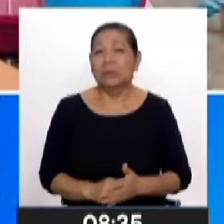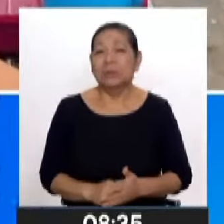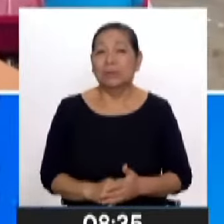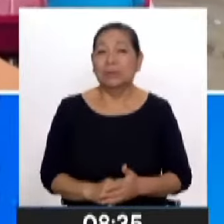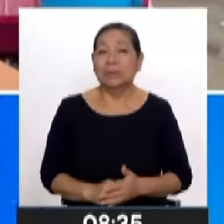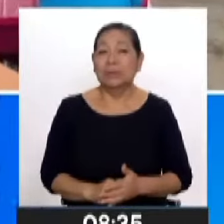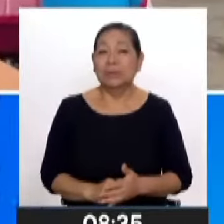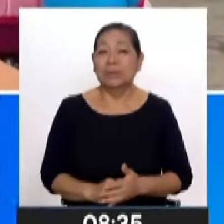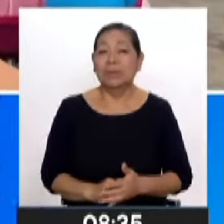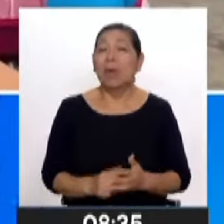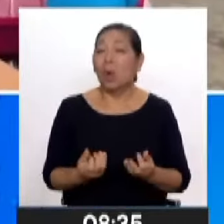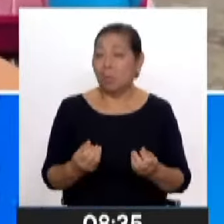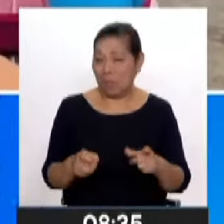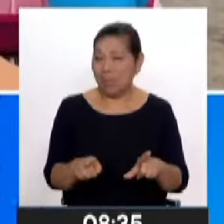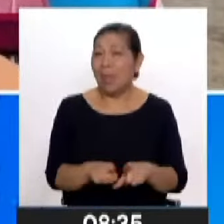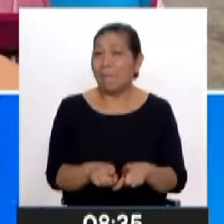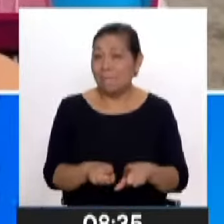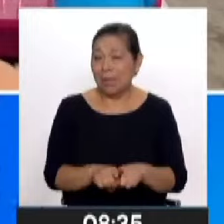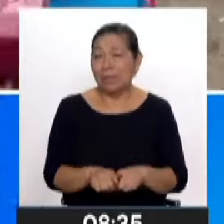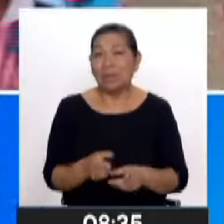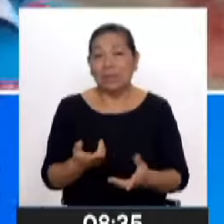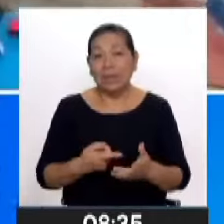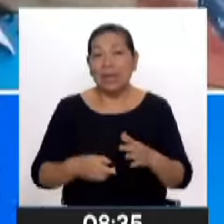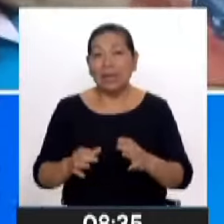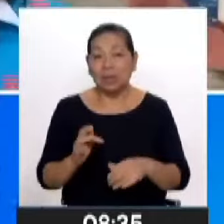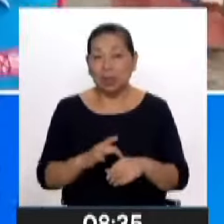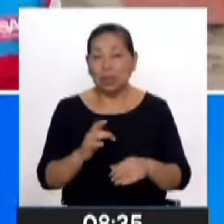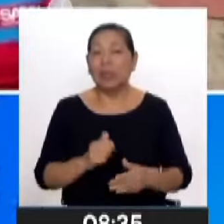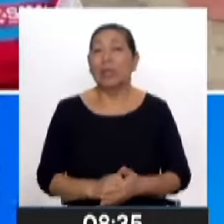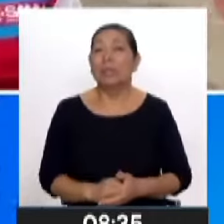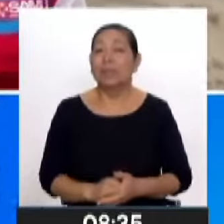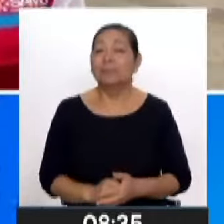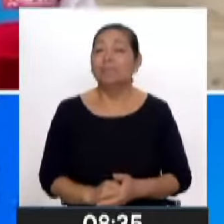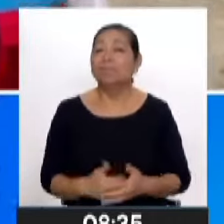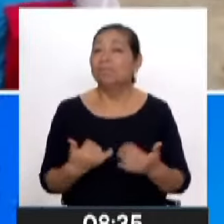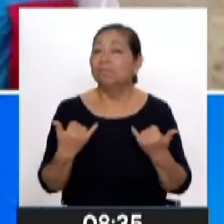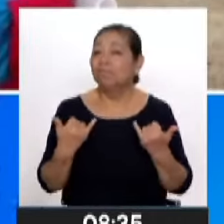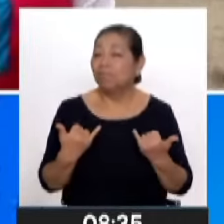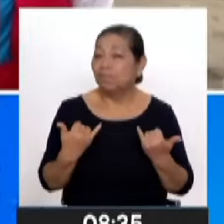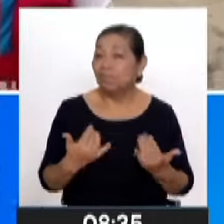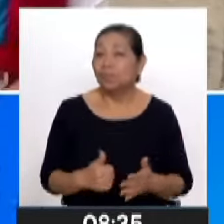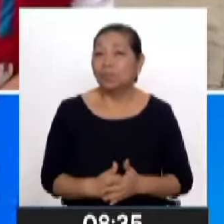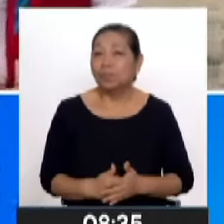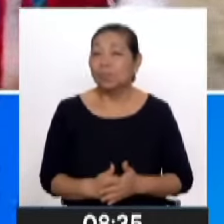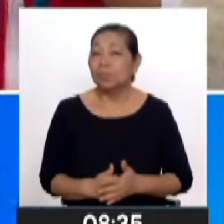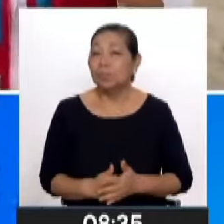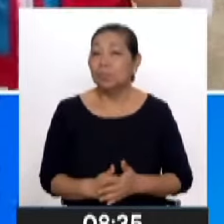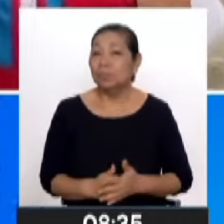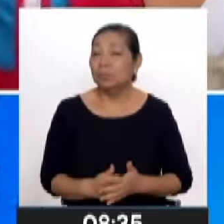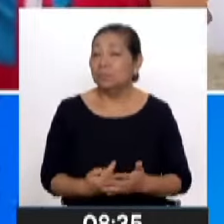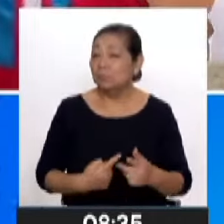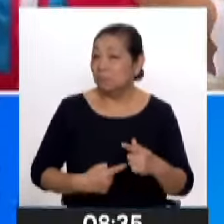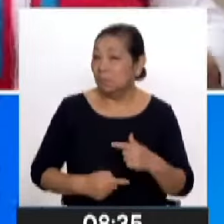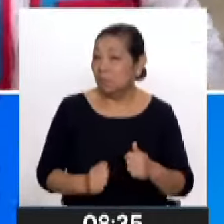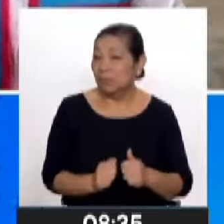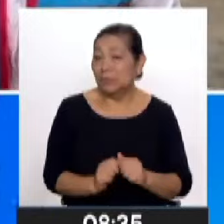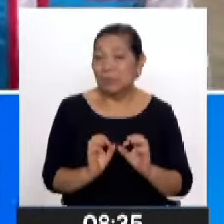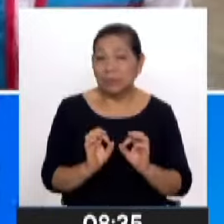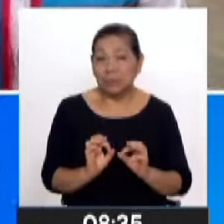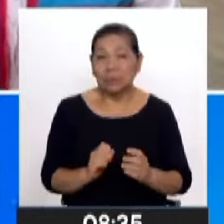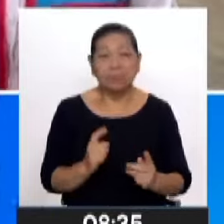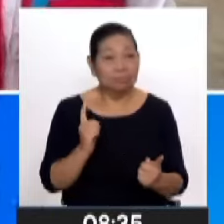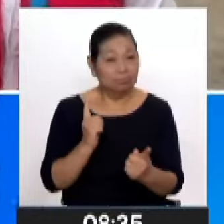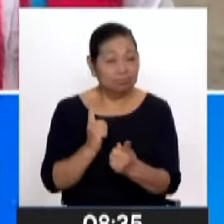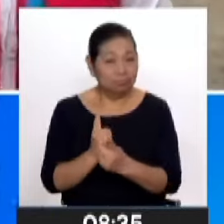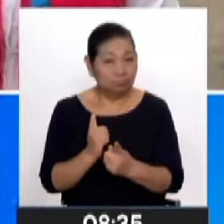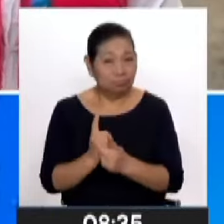de calor y también en el agotamiento por el calor. Muy bien. Ahora, estas condiciones vienen, si bien es cierto, son